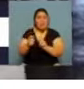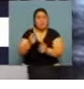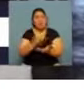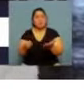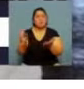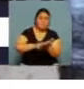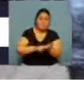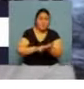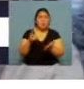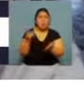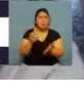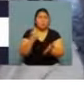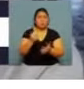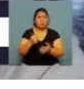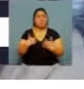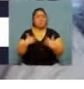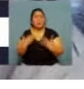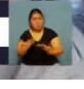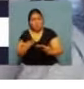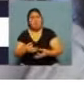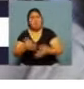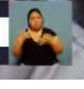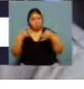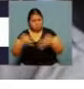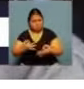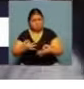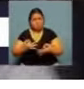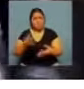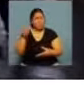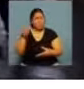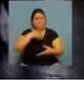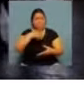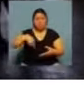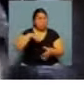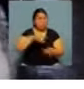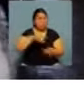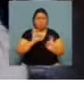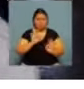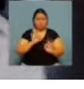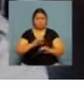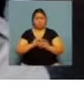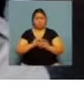temas de sostenibilidad, eficiencia, rentabilidad, abarcan todos esos tópicos.